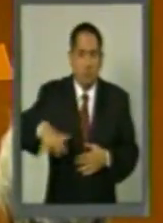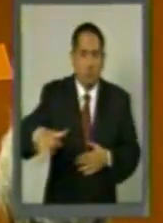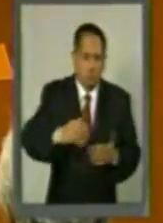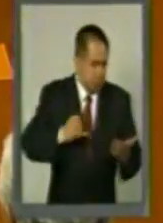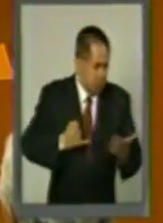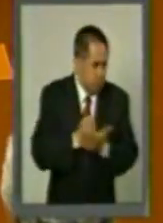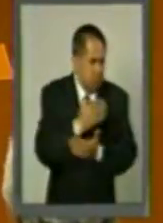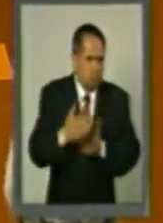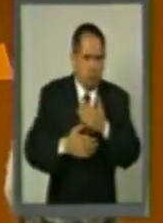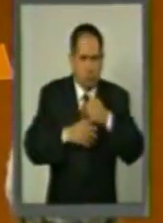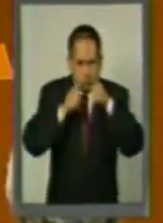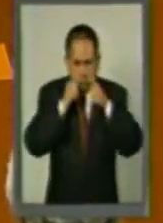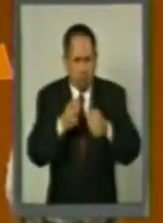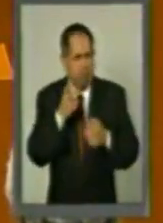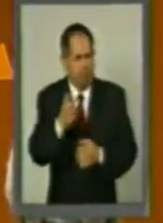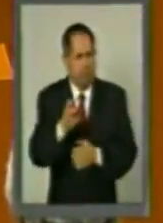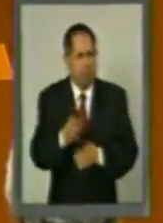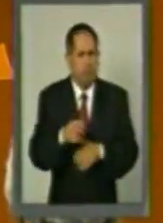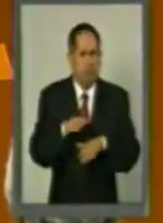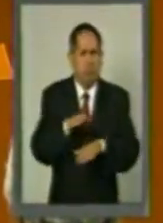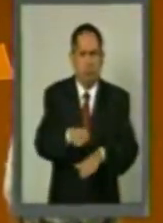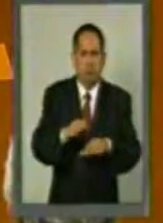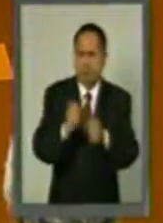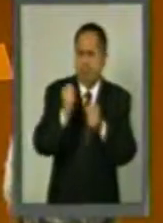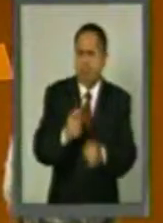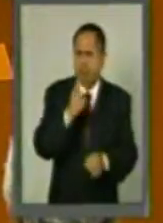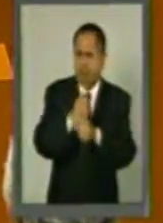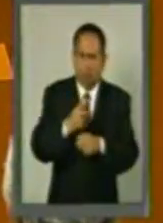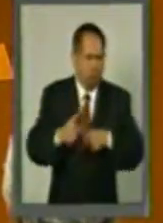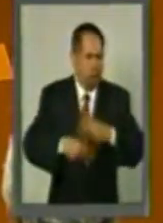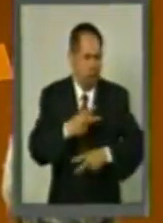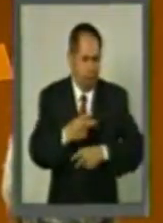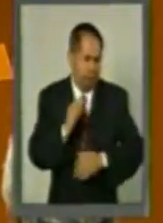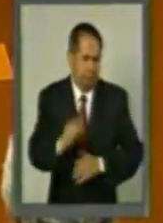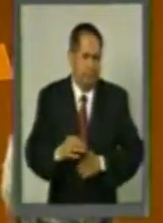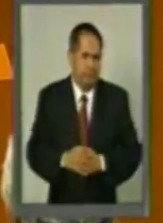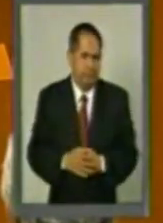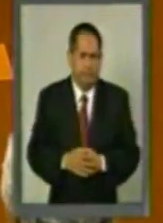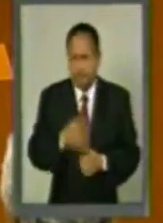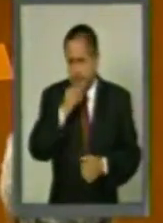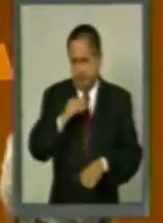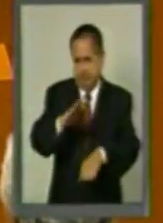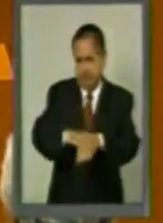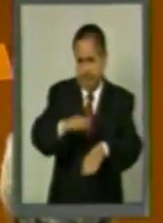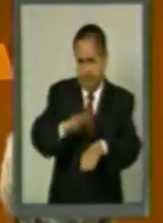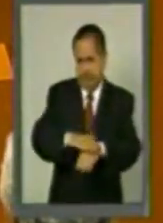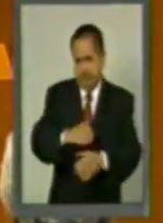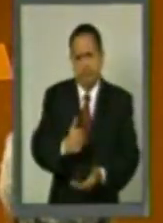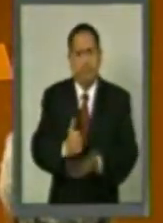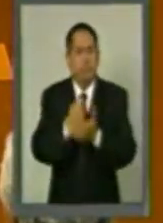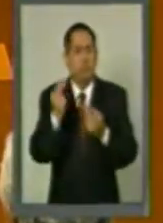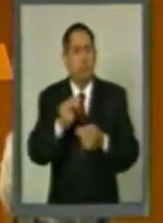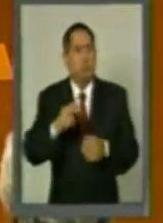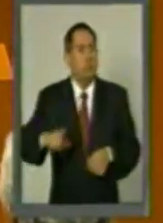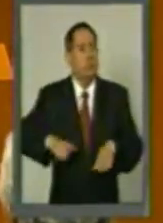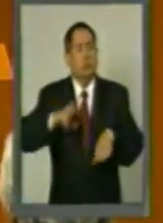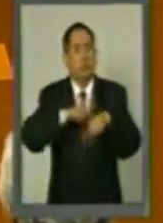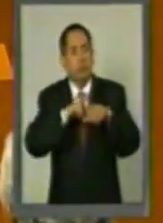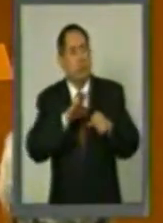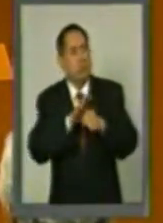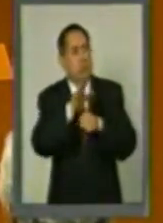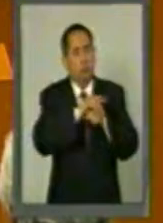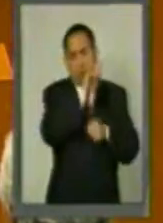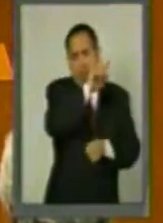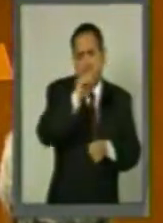como se atienden los retos en materia de seguridad. Hacemos un llamado urgente a los gobiernos locales